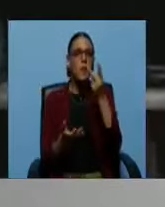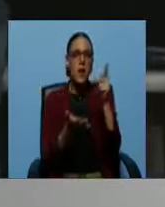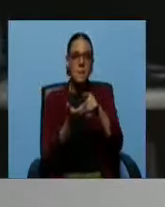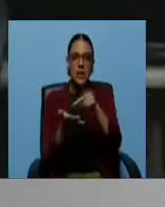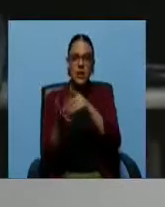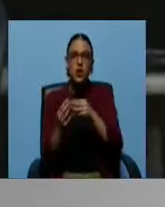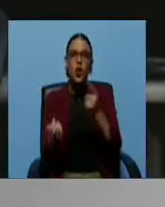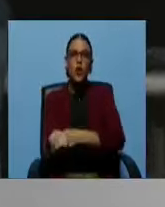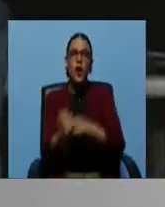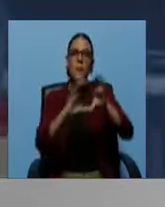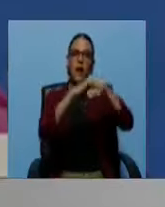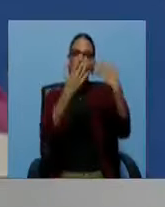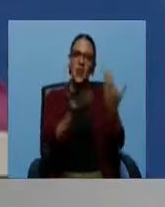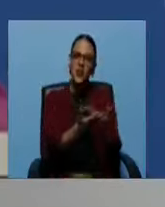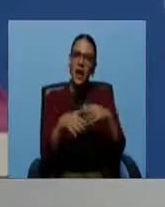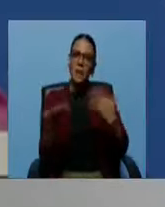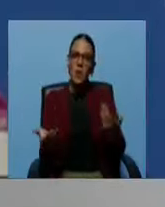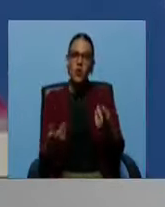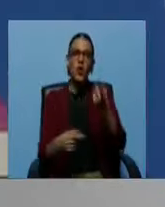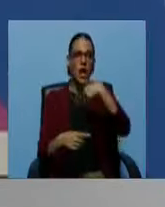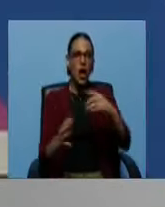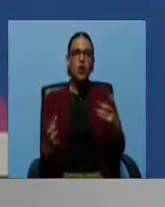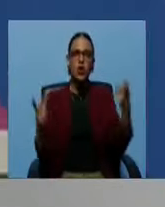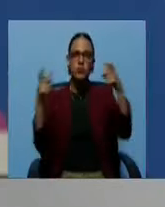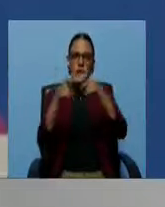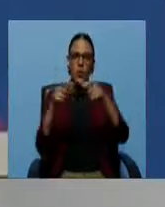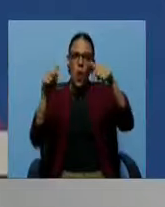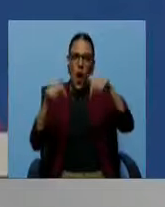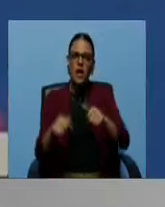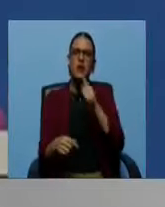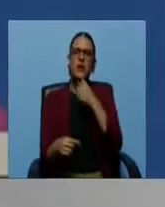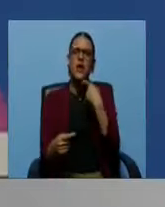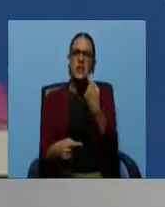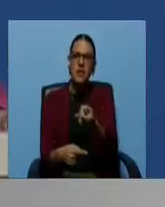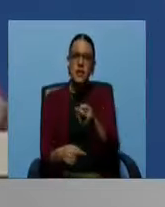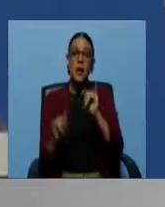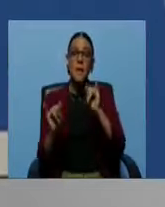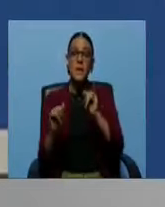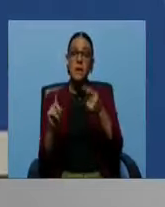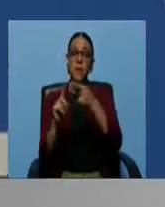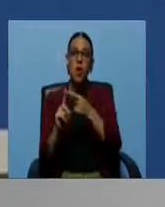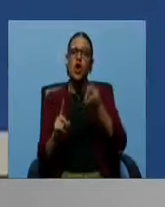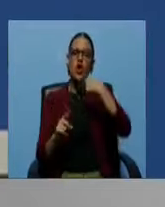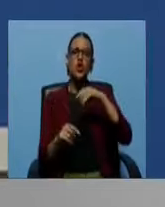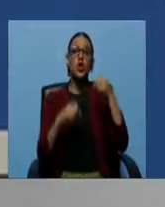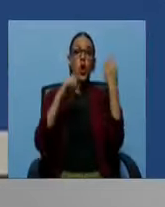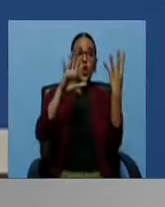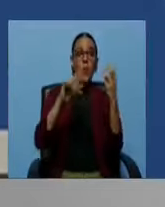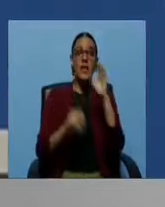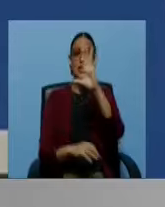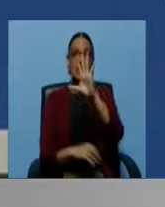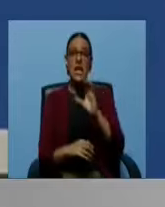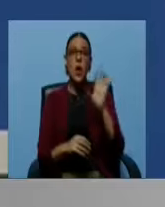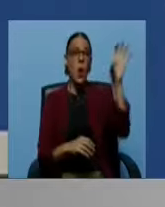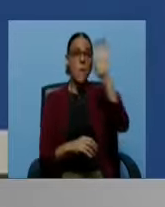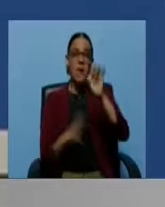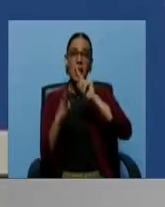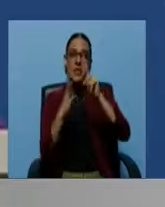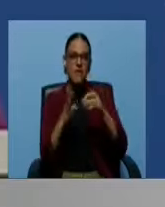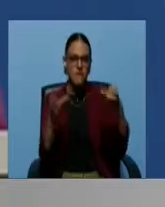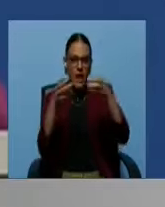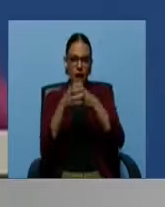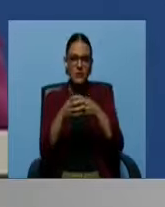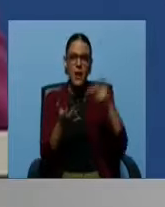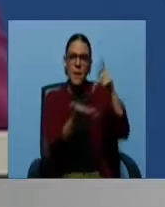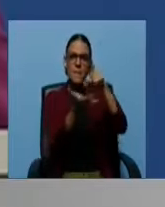hermanas del mundo, que se han congregado, como lo dijo nuestro vicecanciller Rander, más de 95 países participan de